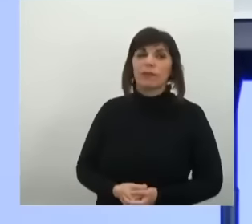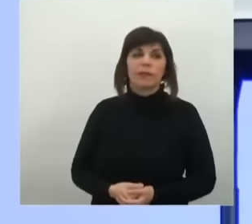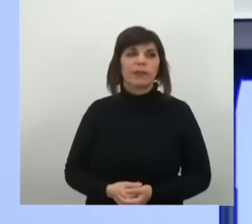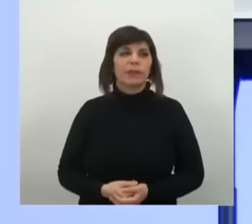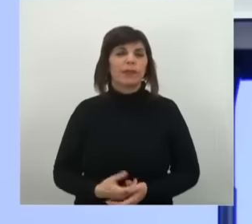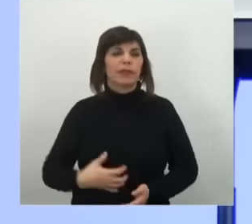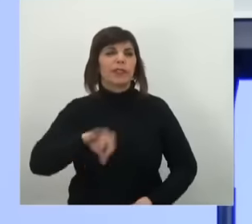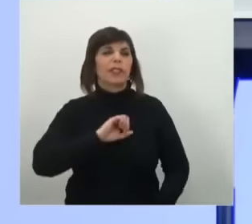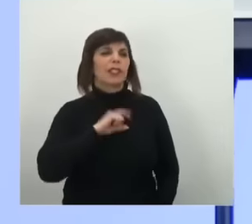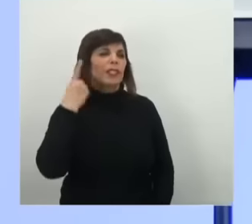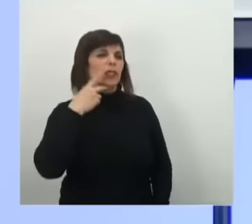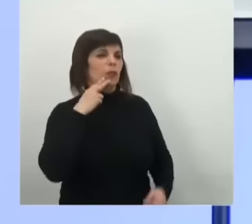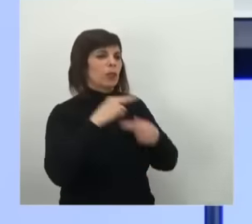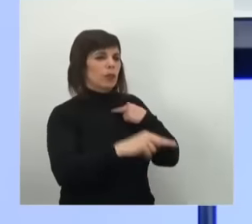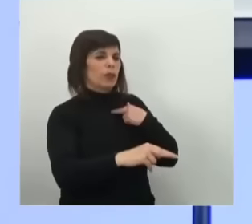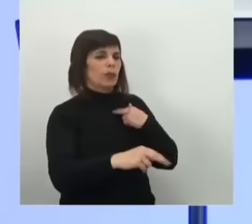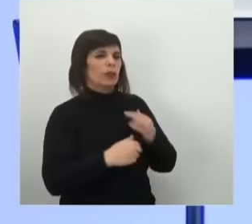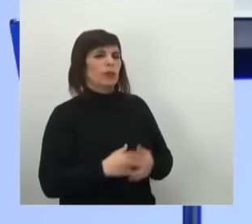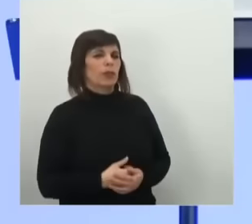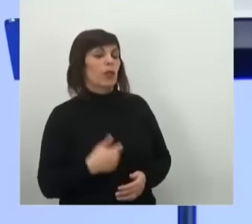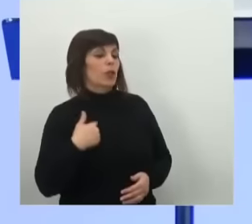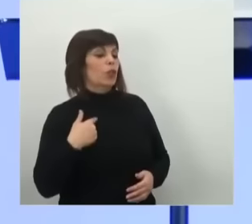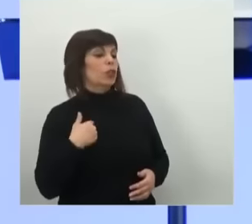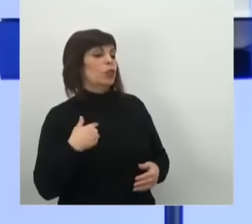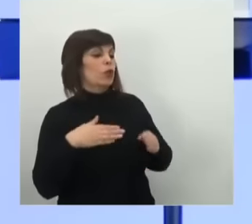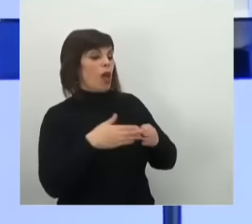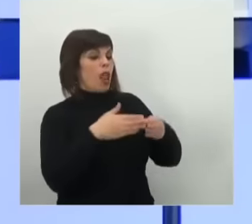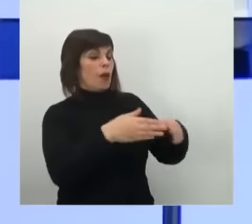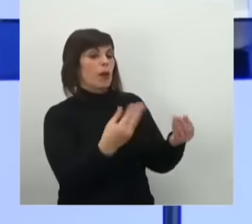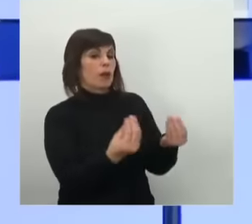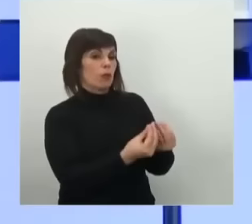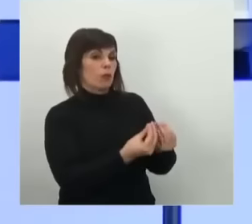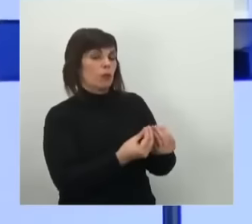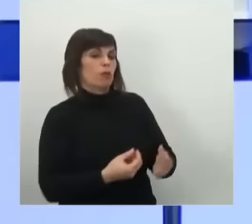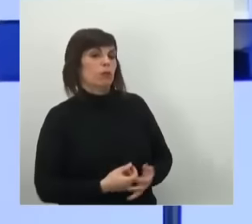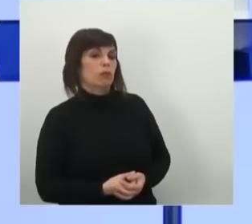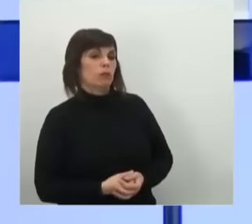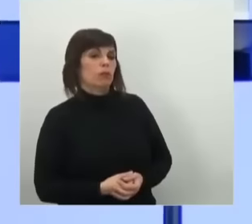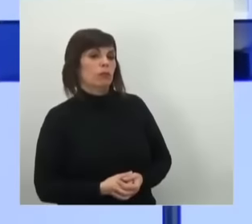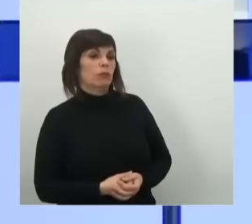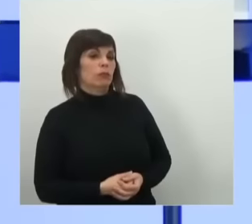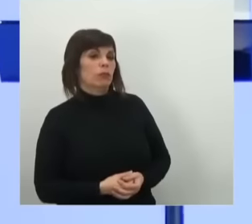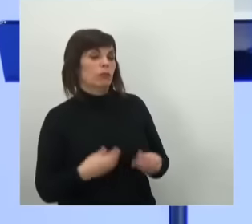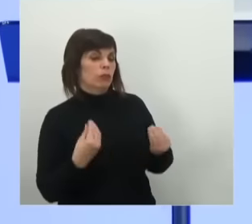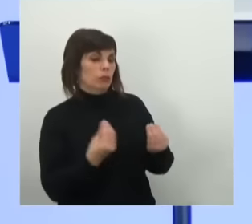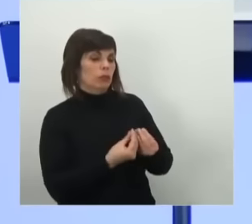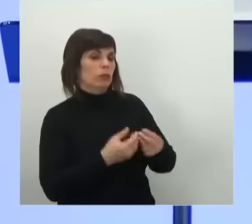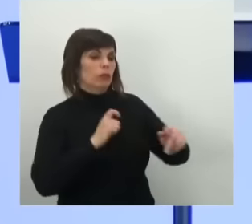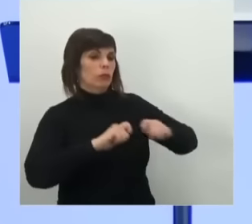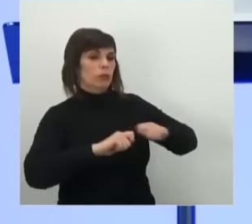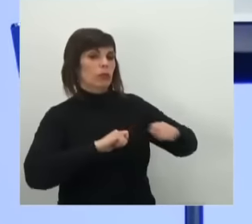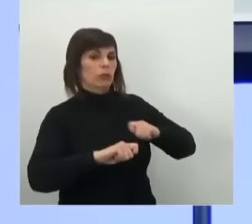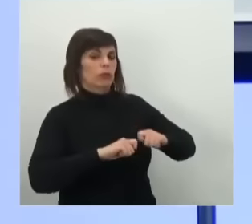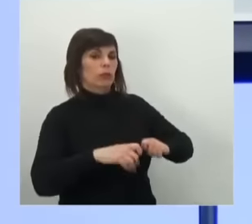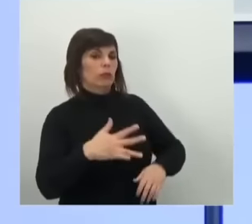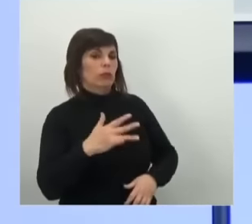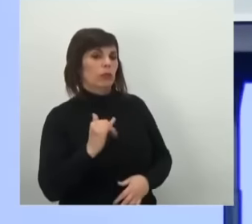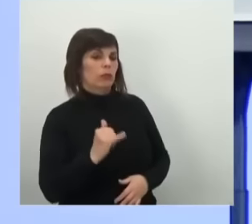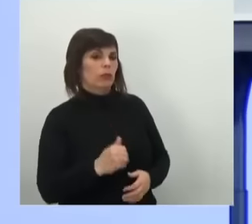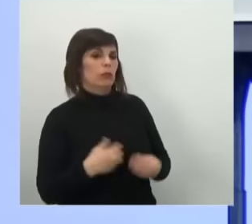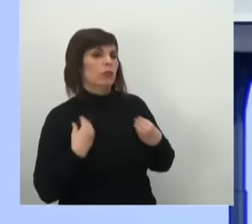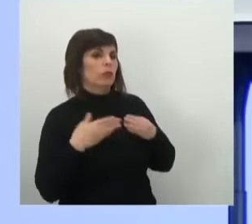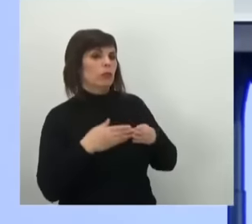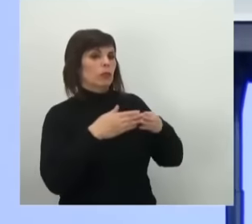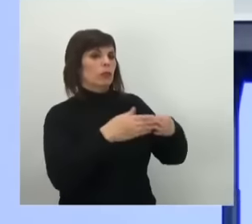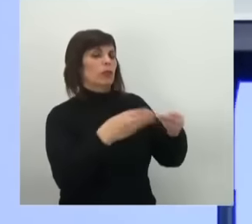y el Señor me dice estoy en la barca estoy en control estoy